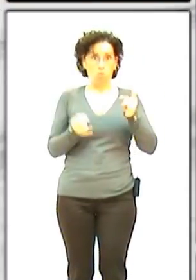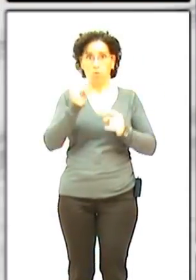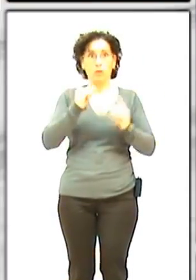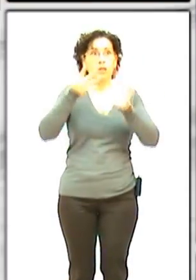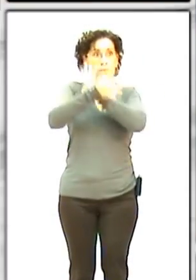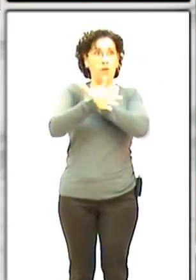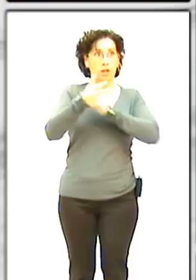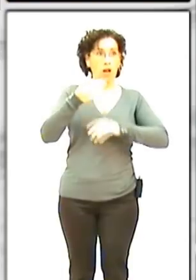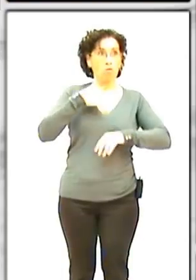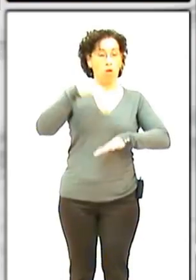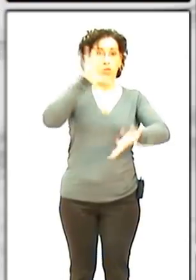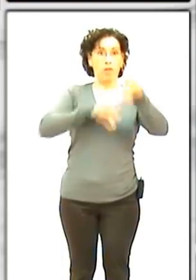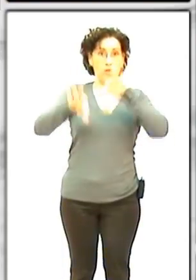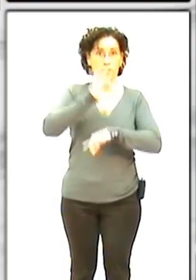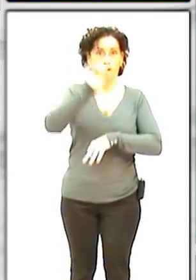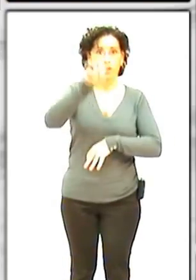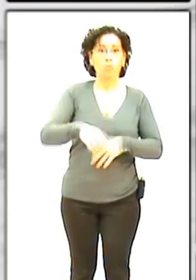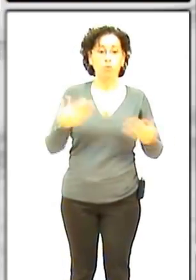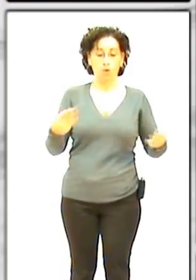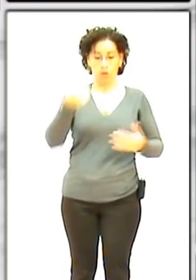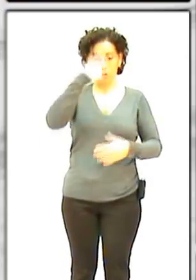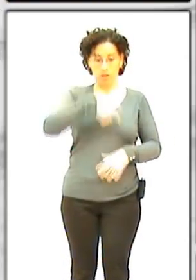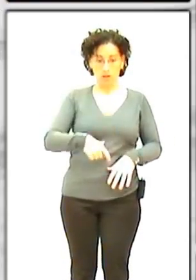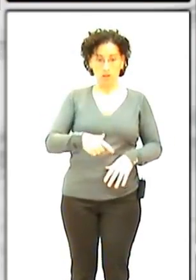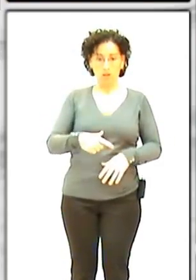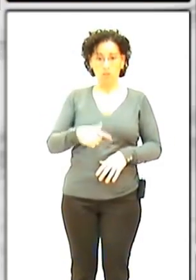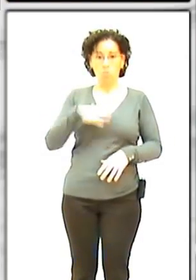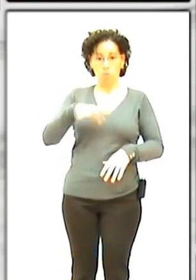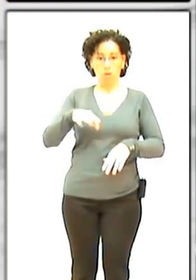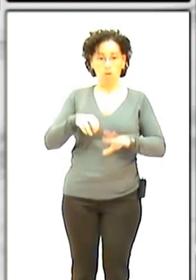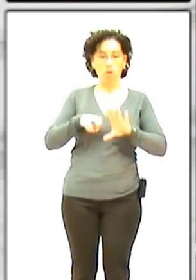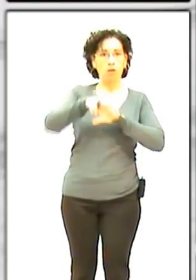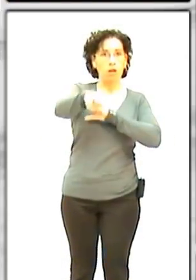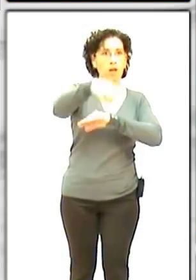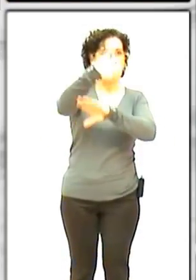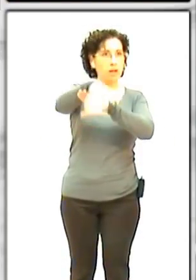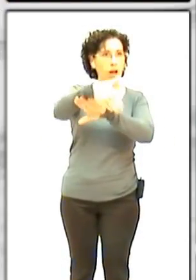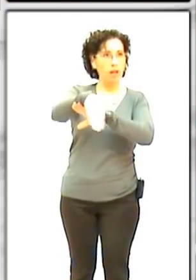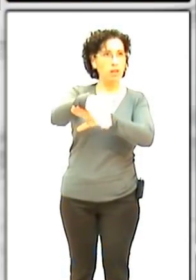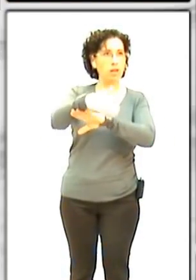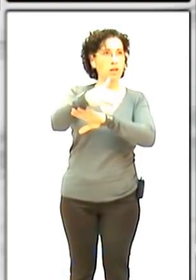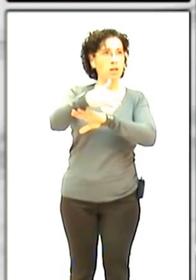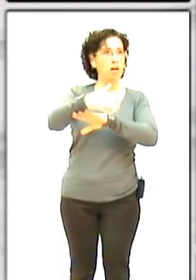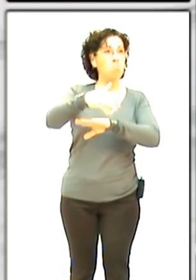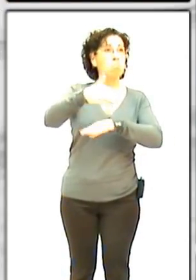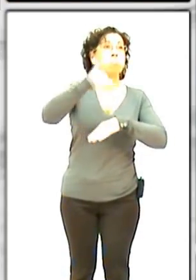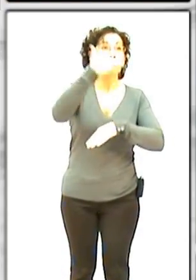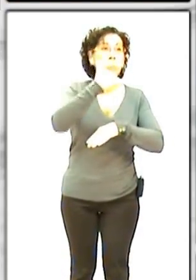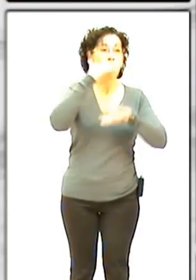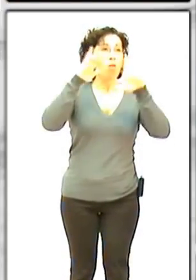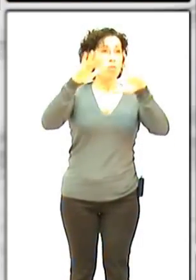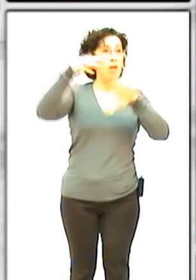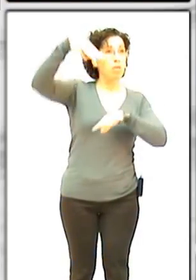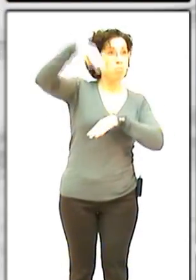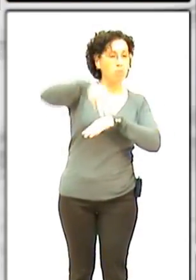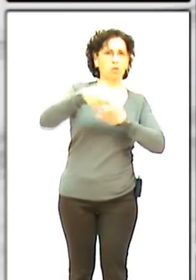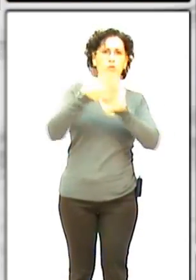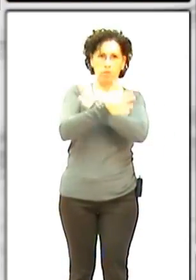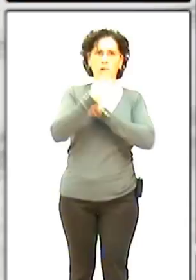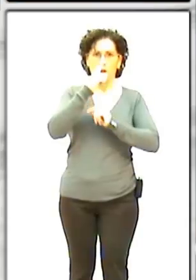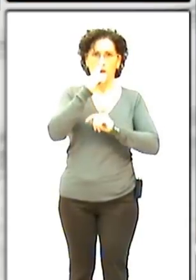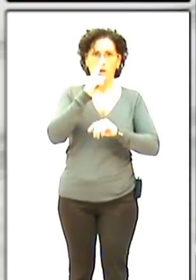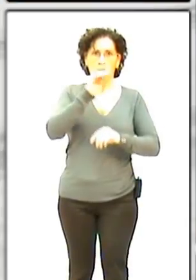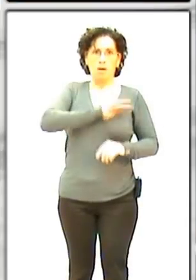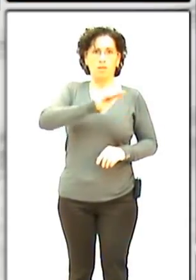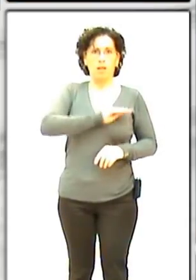supone para un usuario poder salir a la calle y saber en dónde está con 10 metros de precisión es mucho, porque subido en un autobús le puede